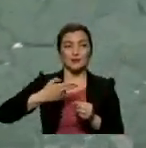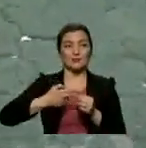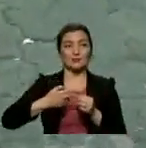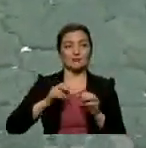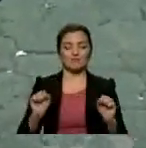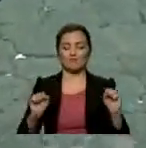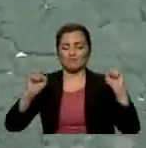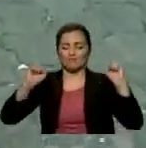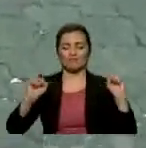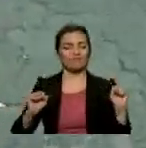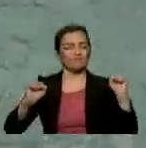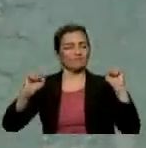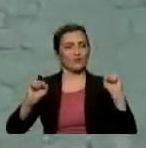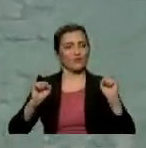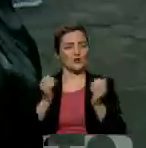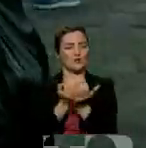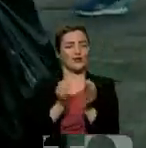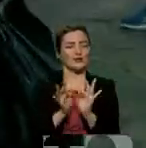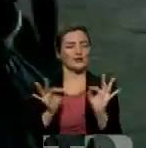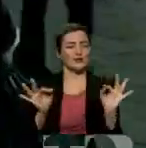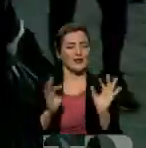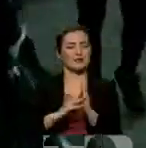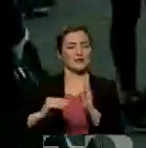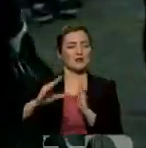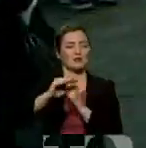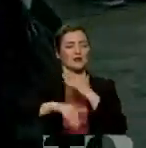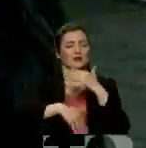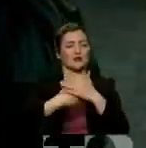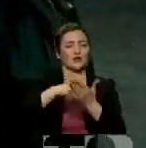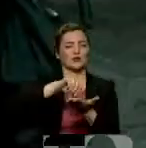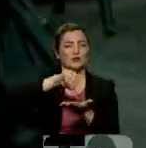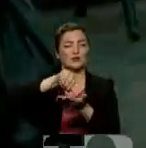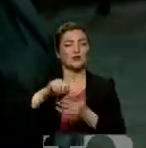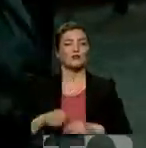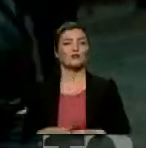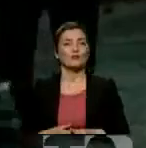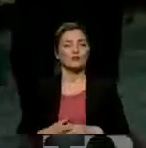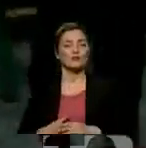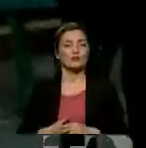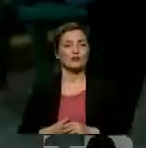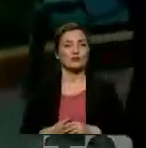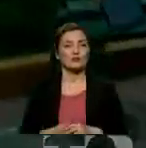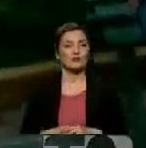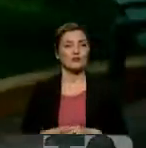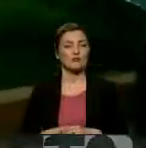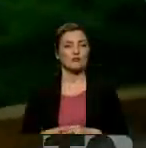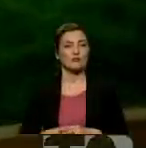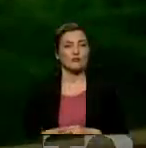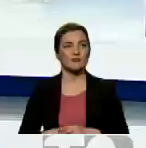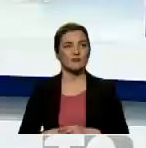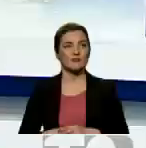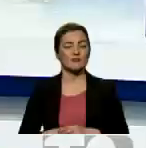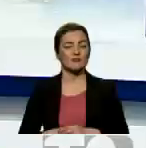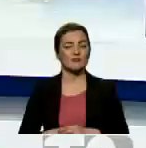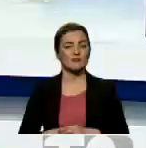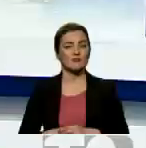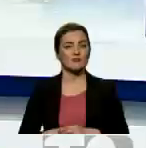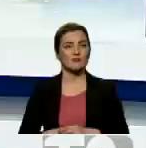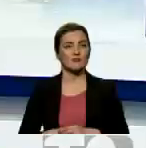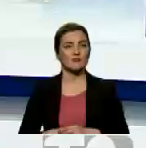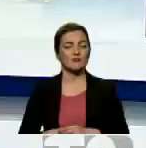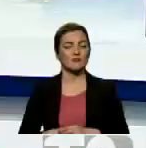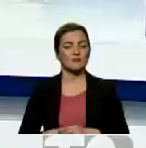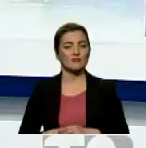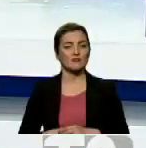esta iniciativa, que esperan que se replique en toda la ciudad. Fernanda Ceballos, 24 horas.